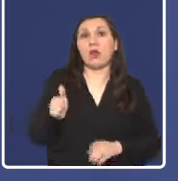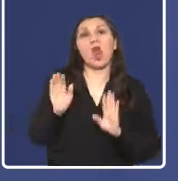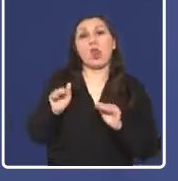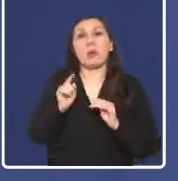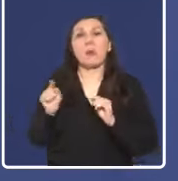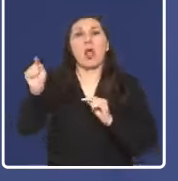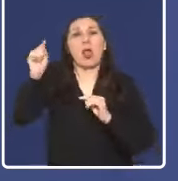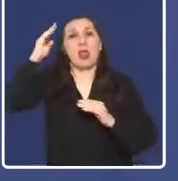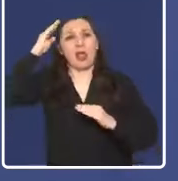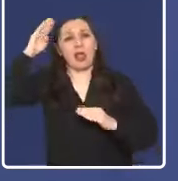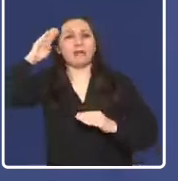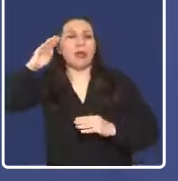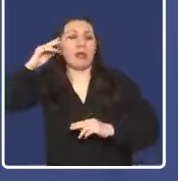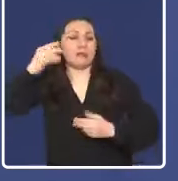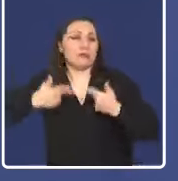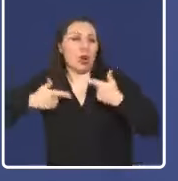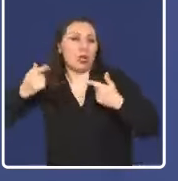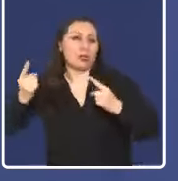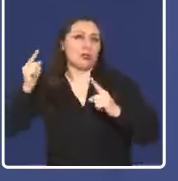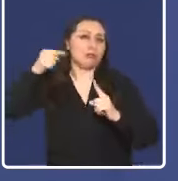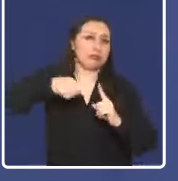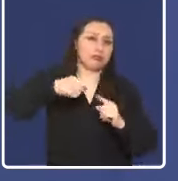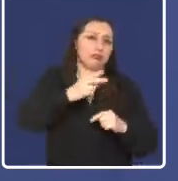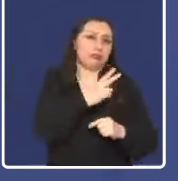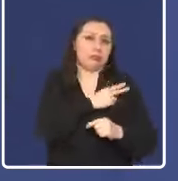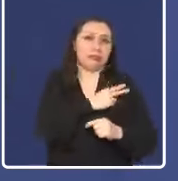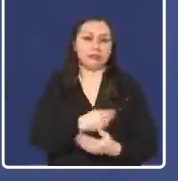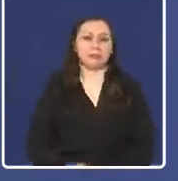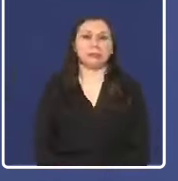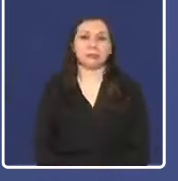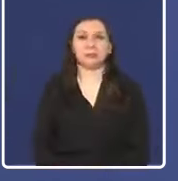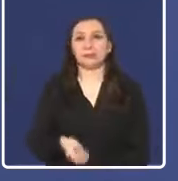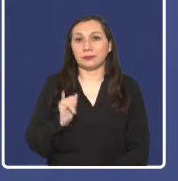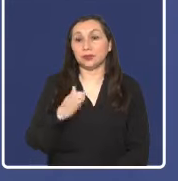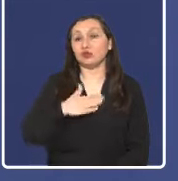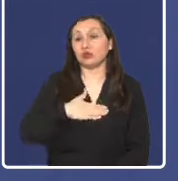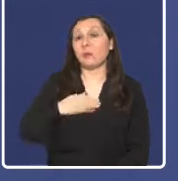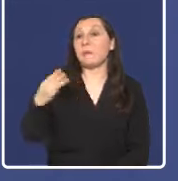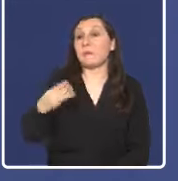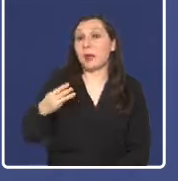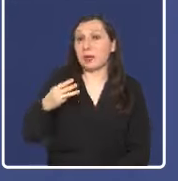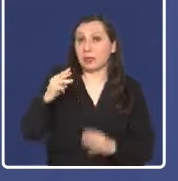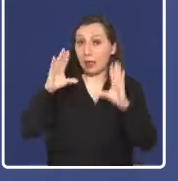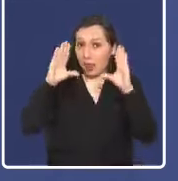también un cargo político a cargo. Sí, yo